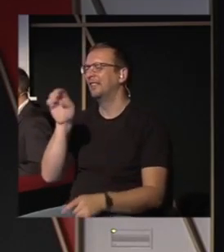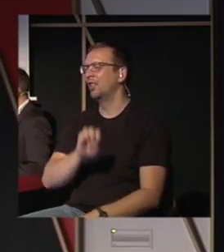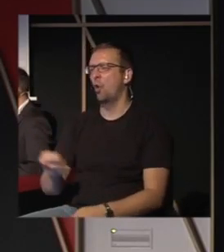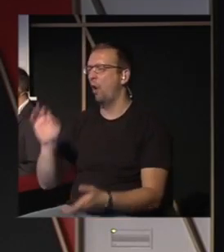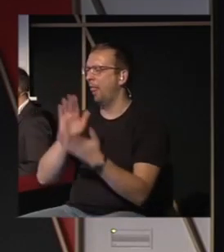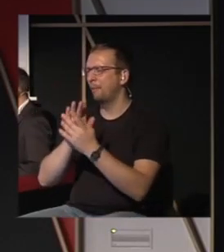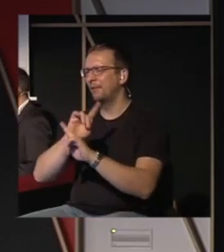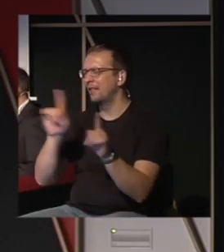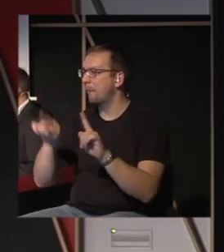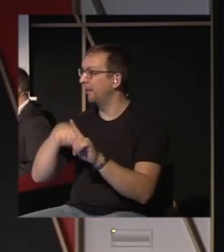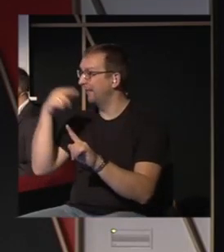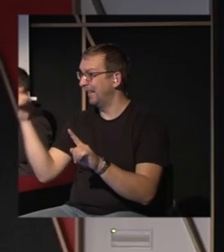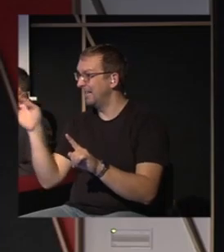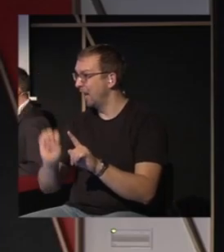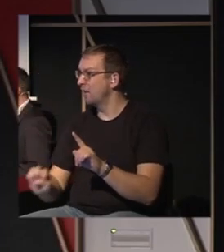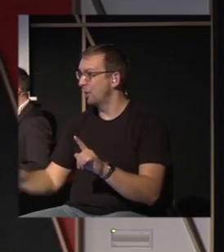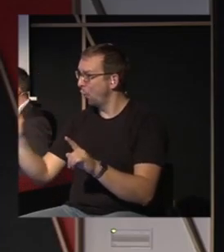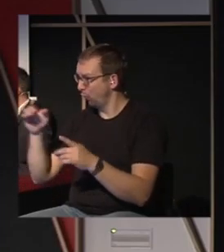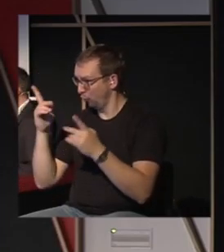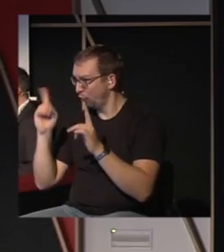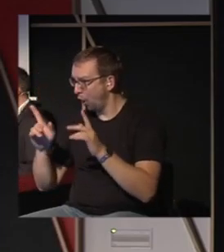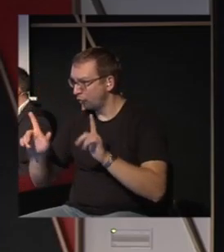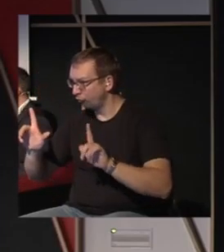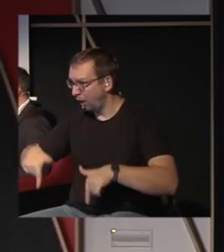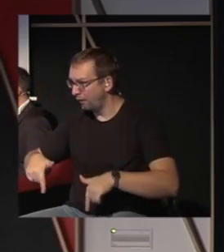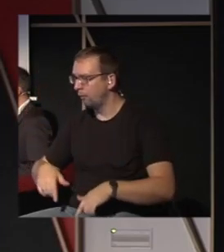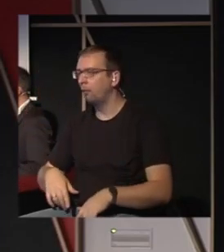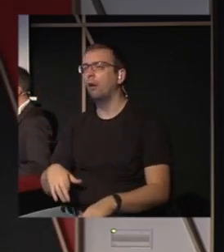Sí, efectivamente, en esta temporada